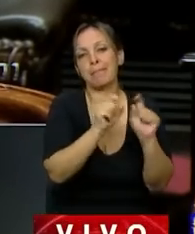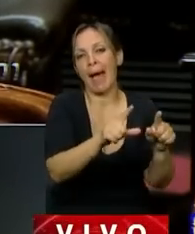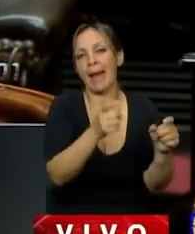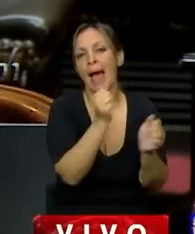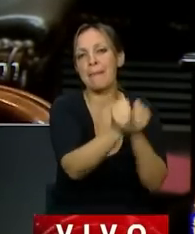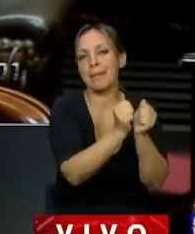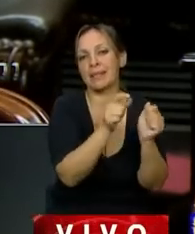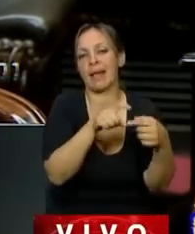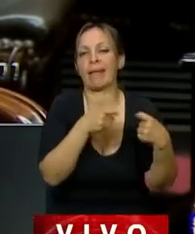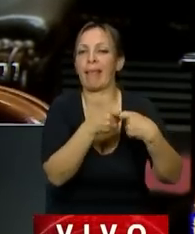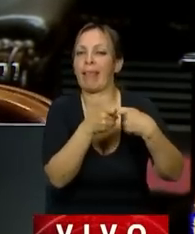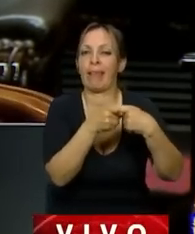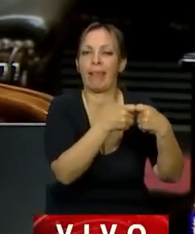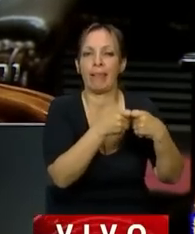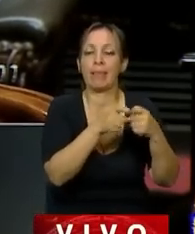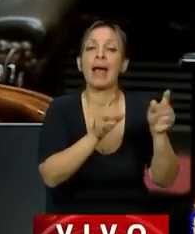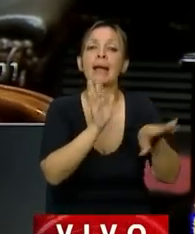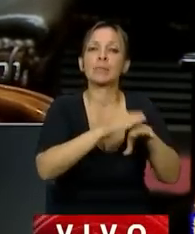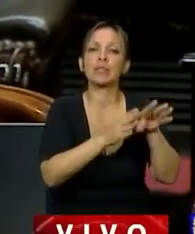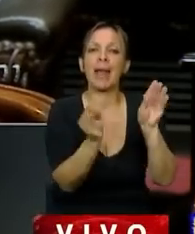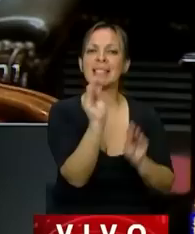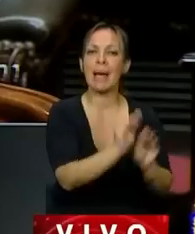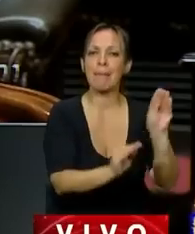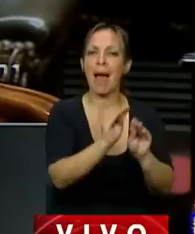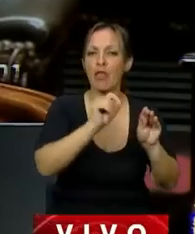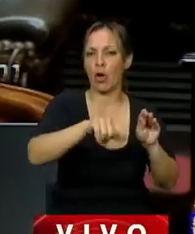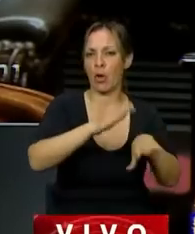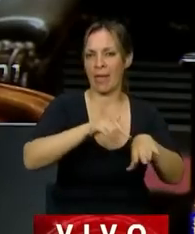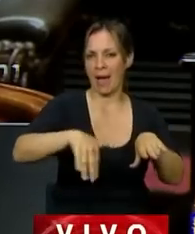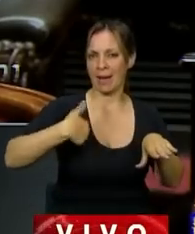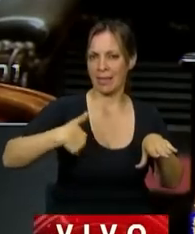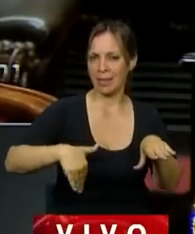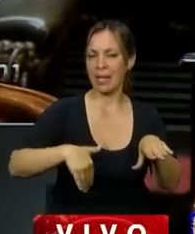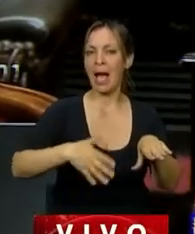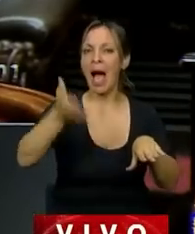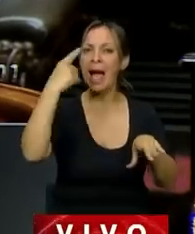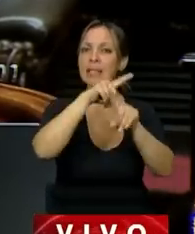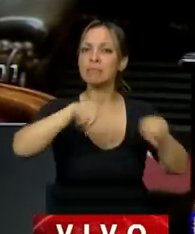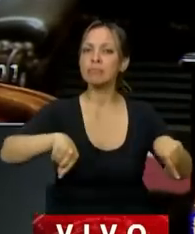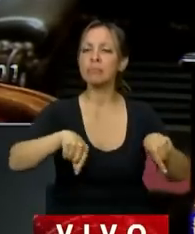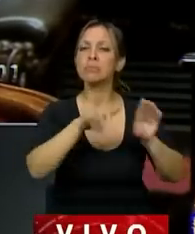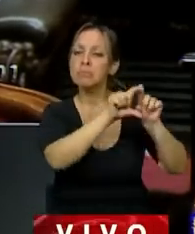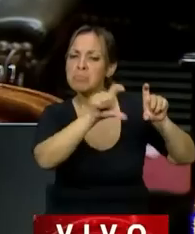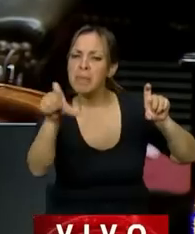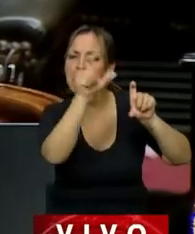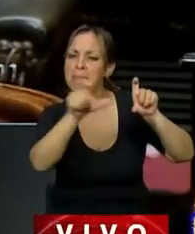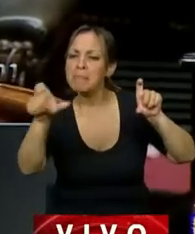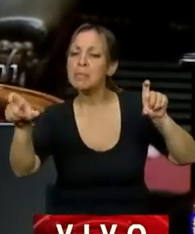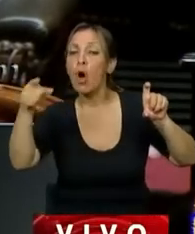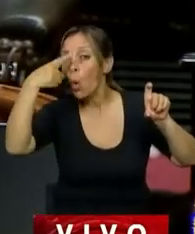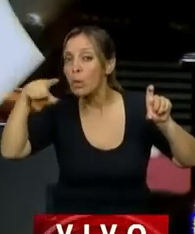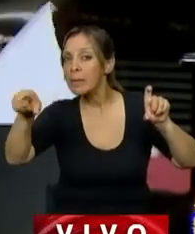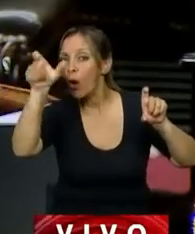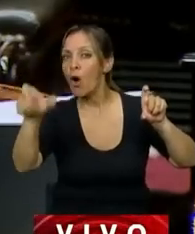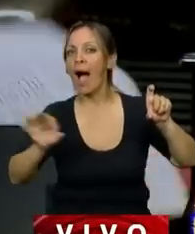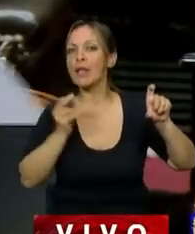las pocas empresas que ensamblan productos tecnológicos en la Argentina había sido derogado con una tablita que terminaba en el 2024. Ya ahí le